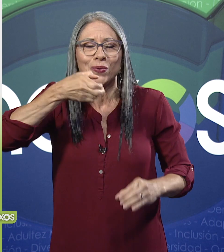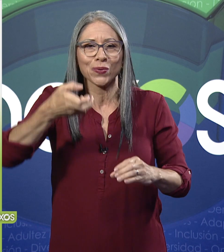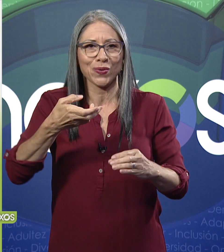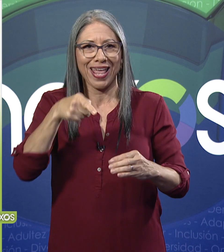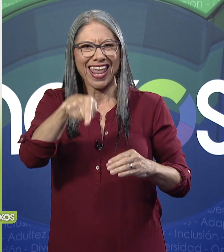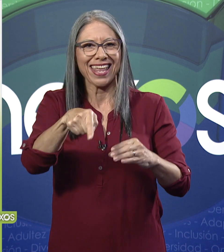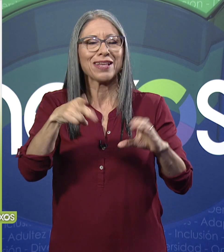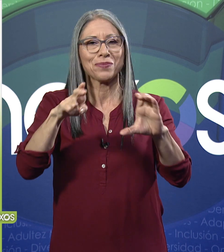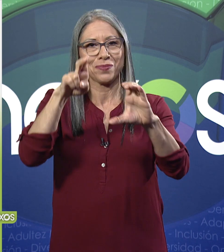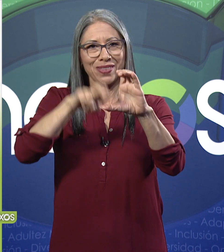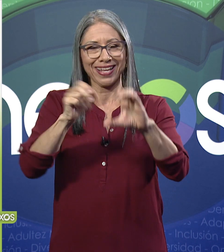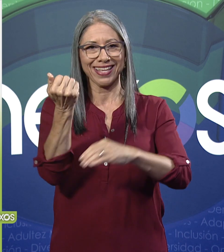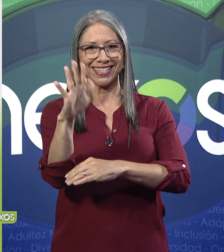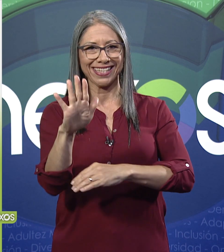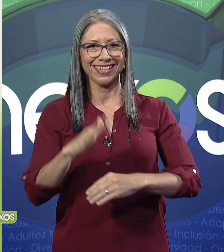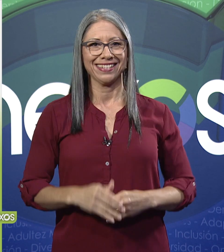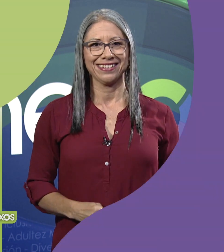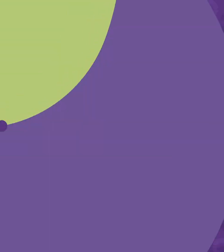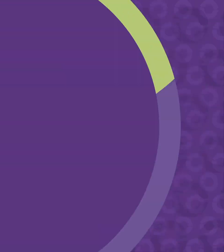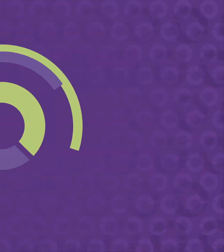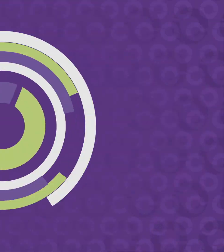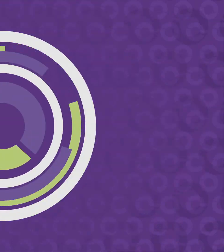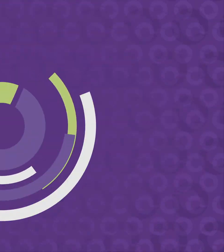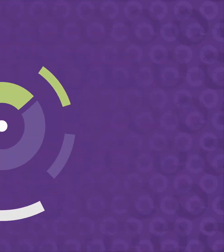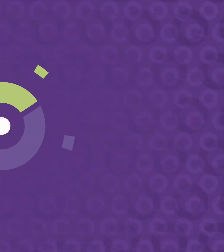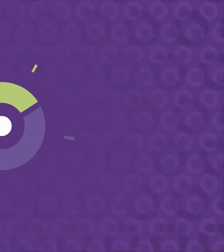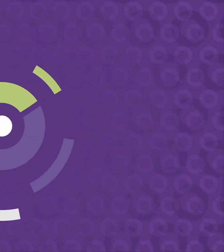en nuestra sección Butaca 15.